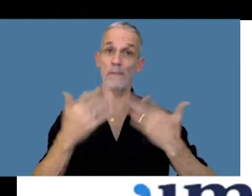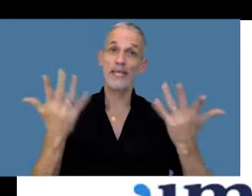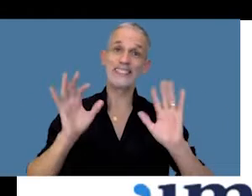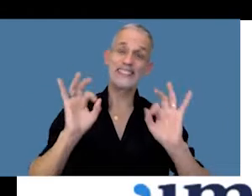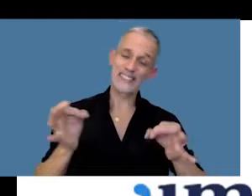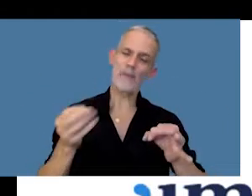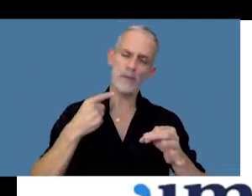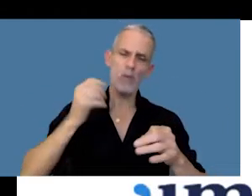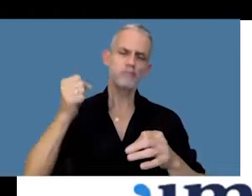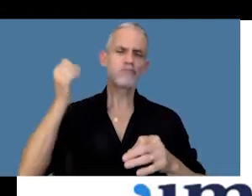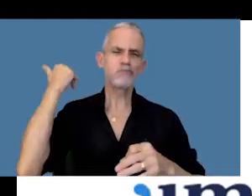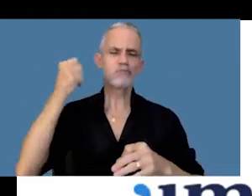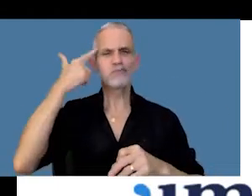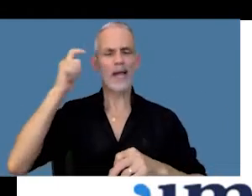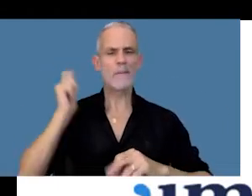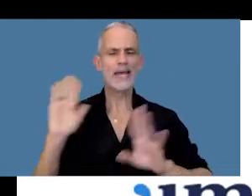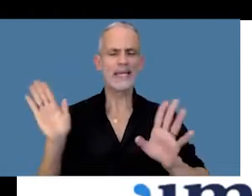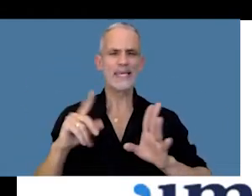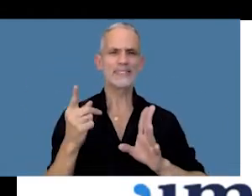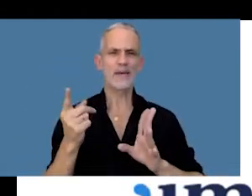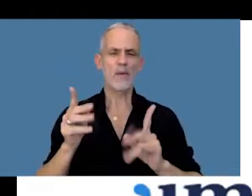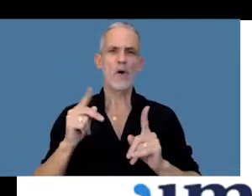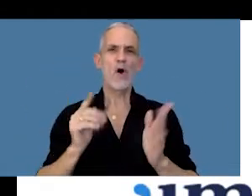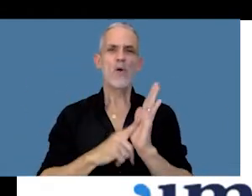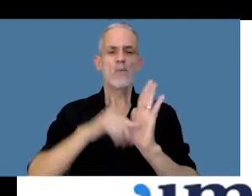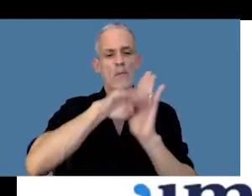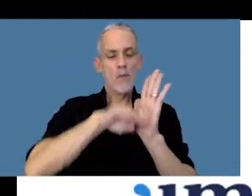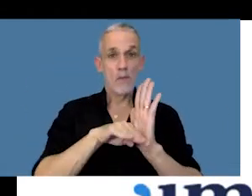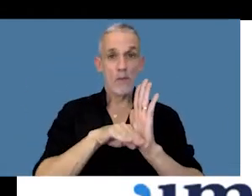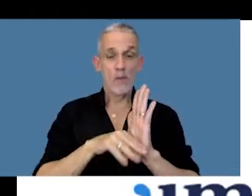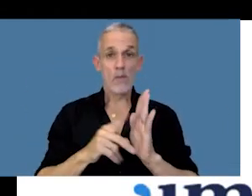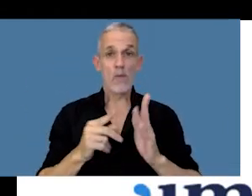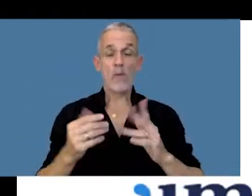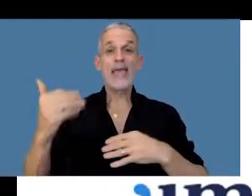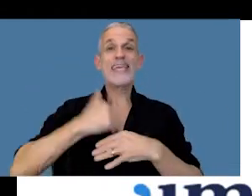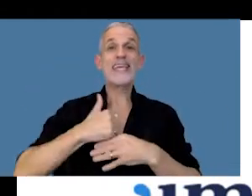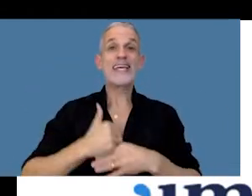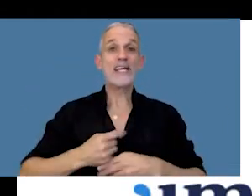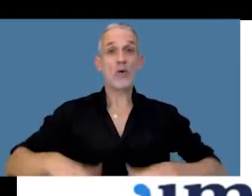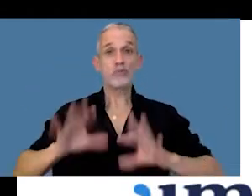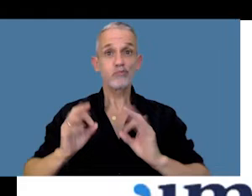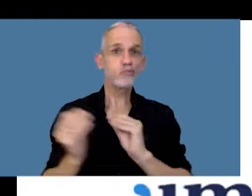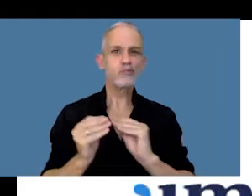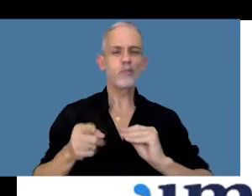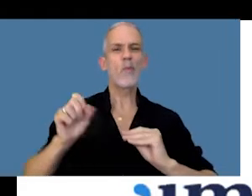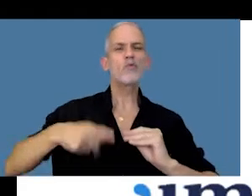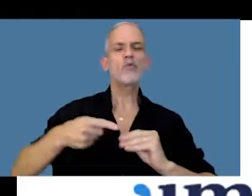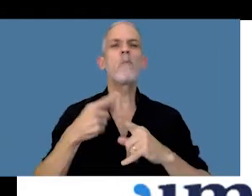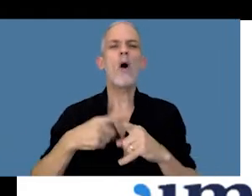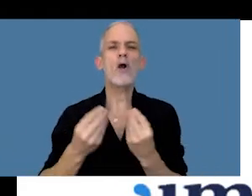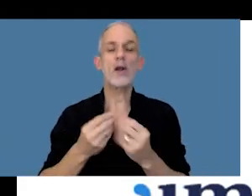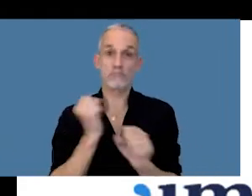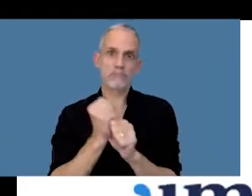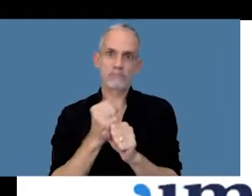por experiencia, por, digamos, el análisis de las normas, que los ingresos brutos son los que se obtienen por el desempeño de una